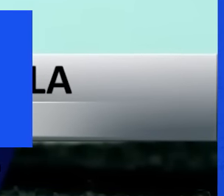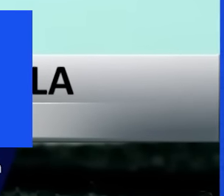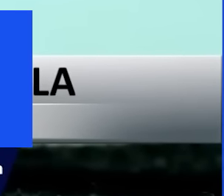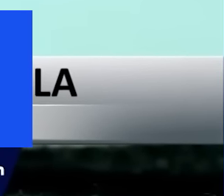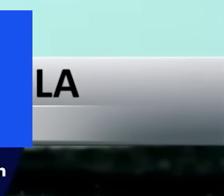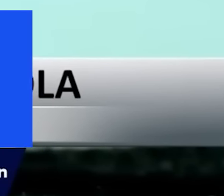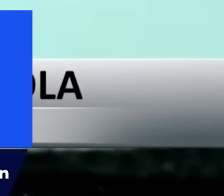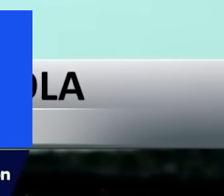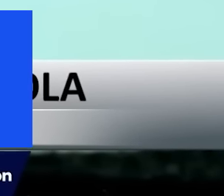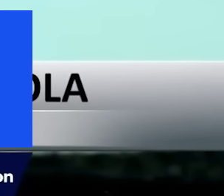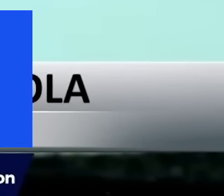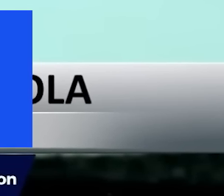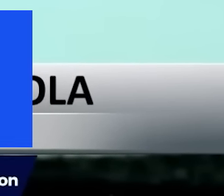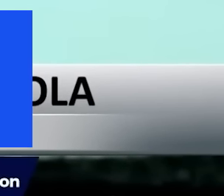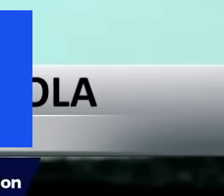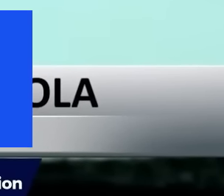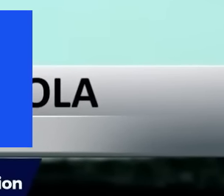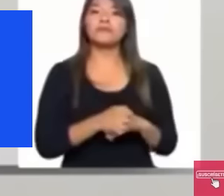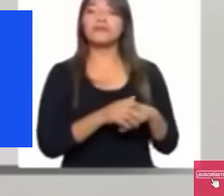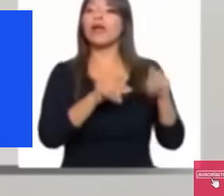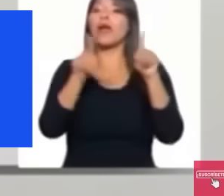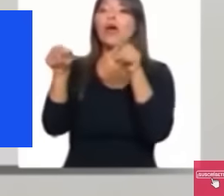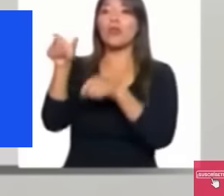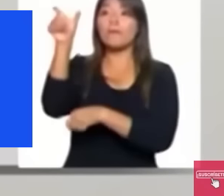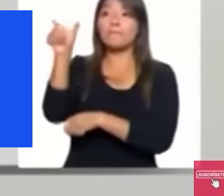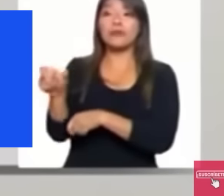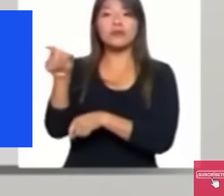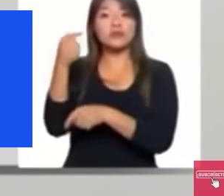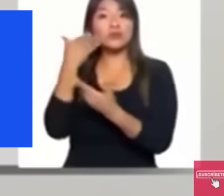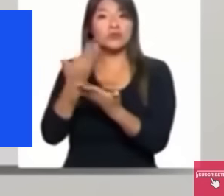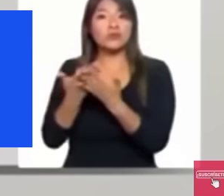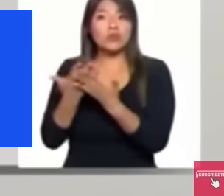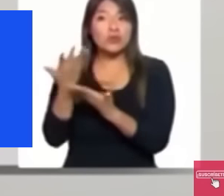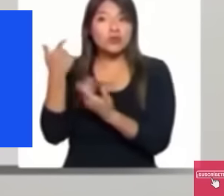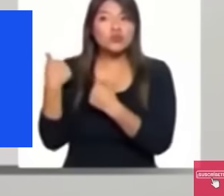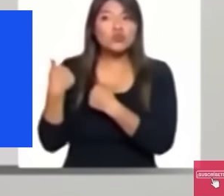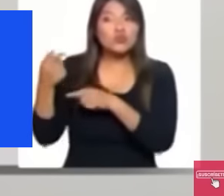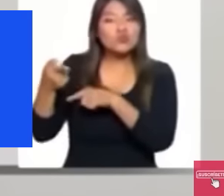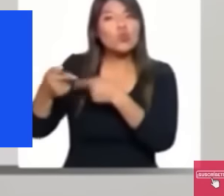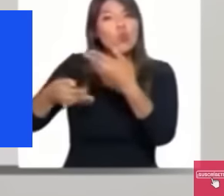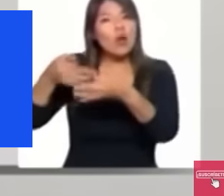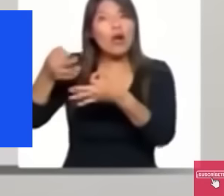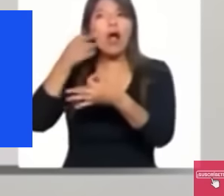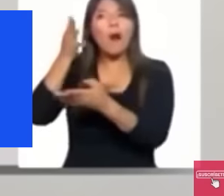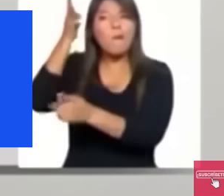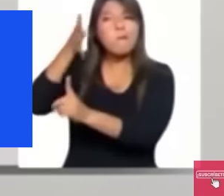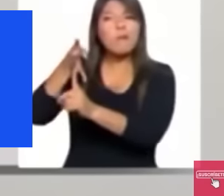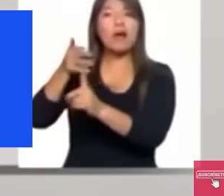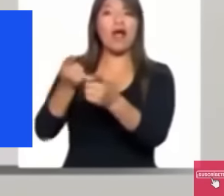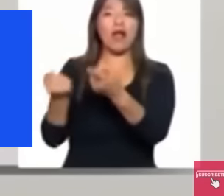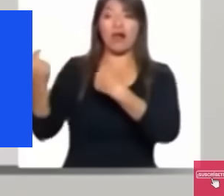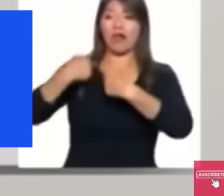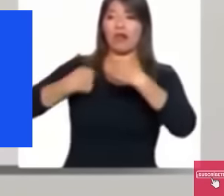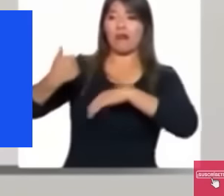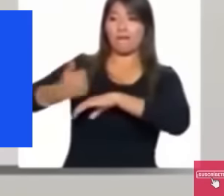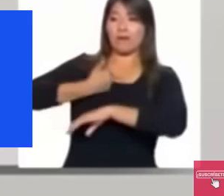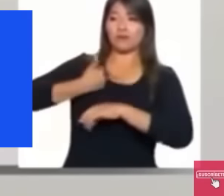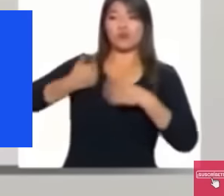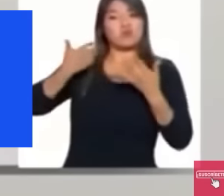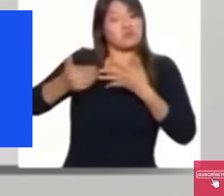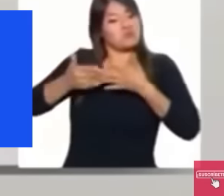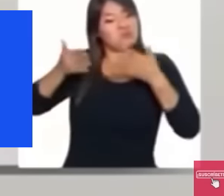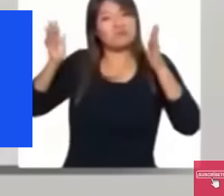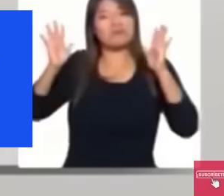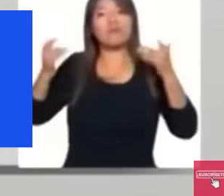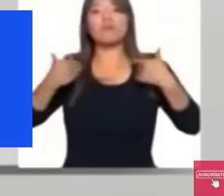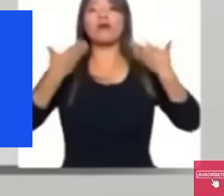no prestarle atención a lo que es irrefutable. Otárola se reunió con su expareja Yacire Pinedo cuando era ministro de defensa